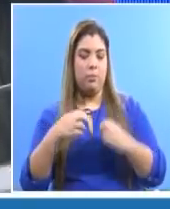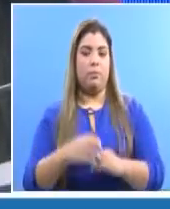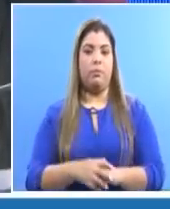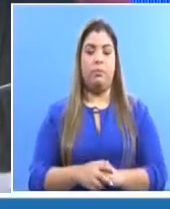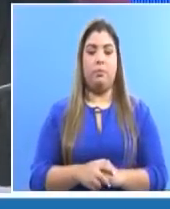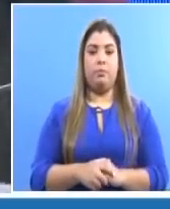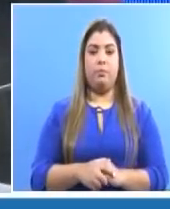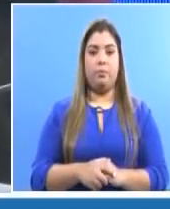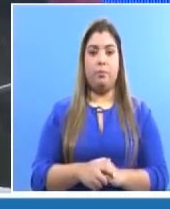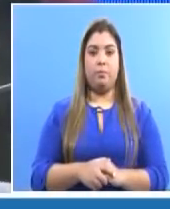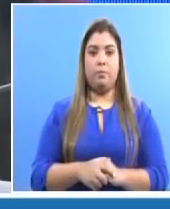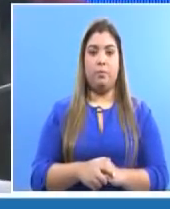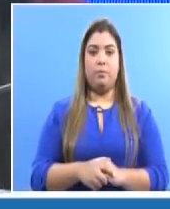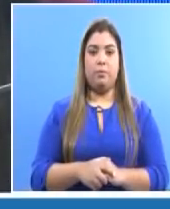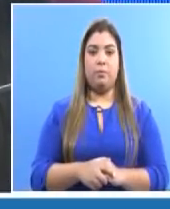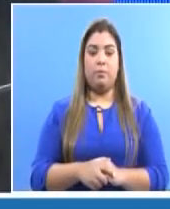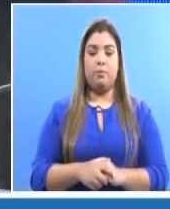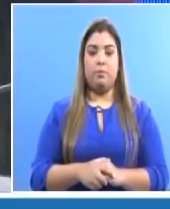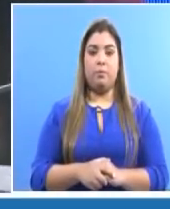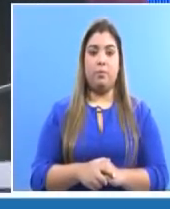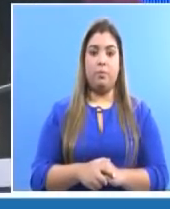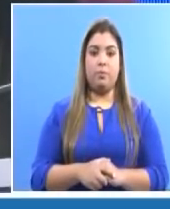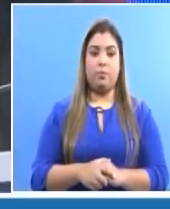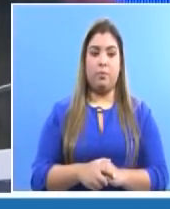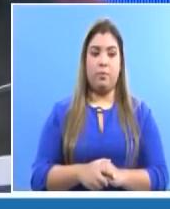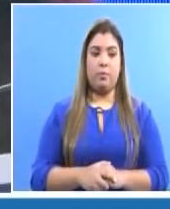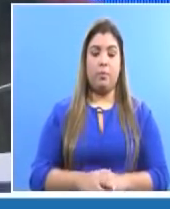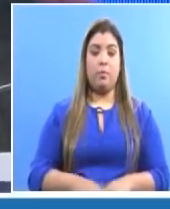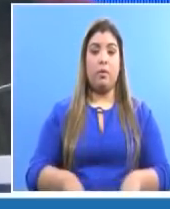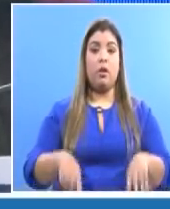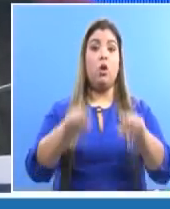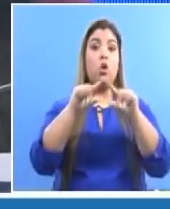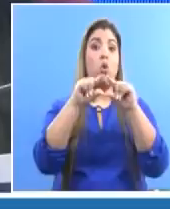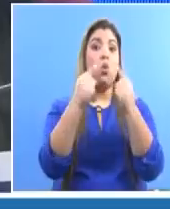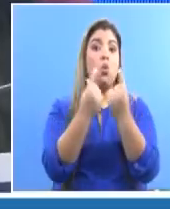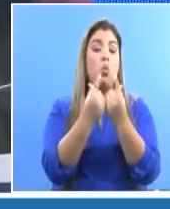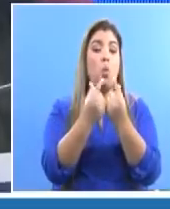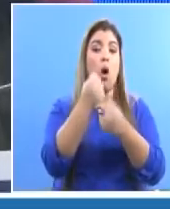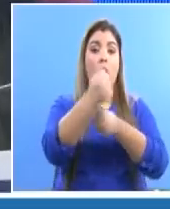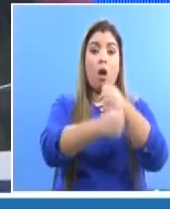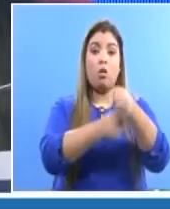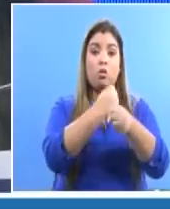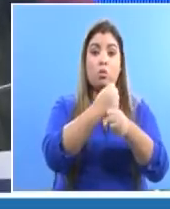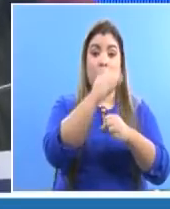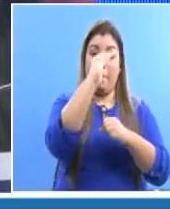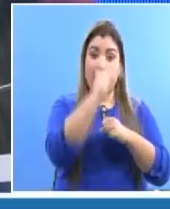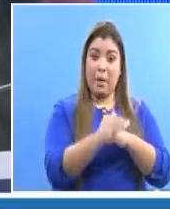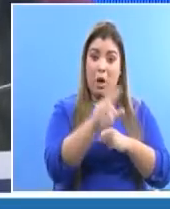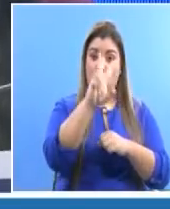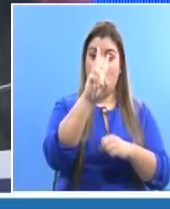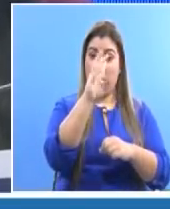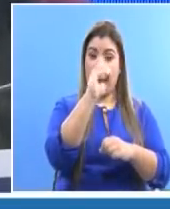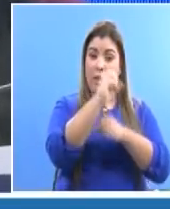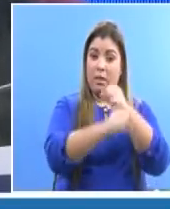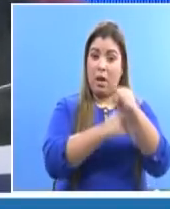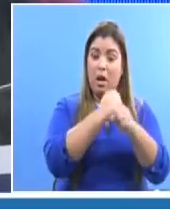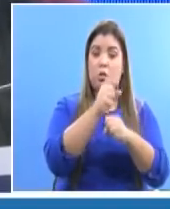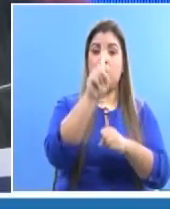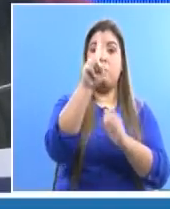En cuanto al número de casos y defunciones según grupo de edad, en menores de 20 años,